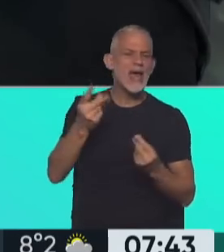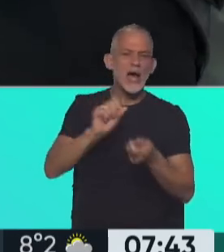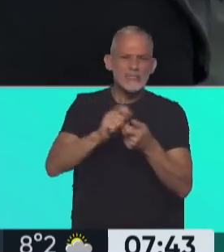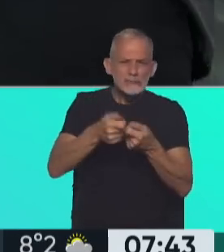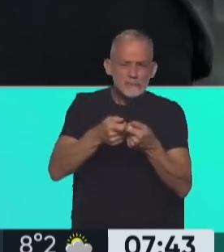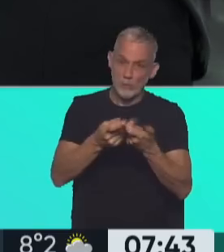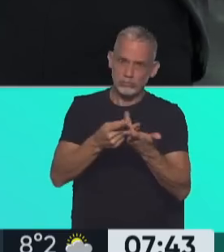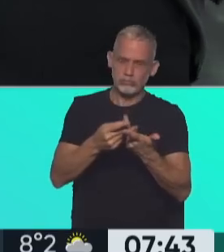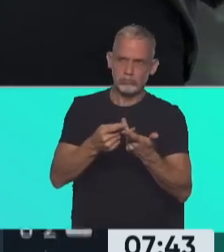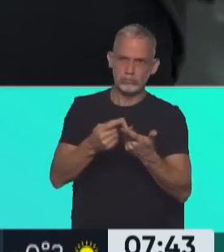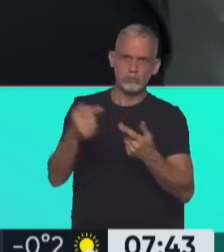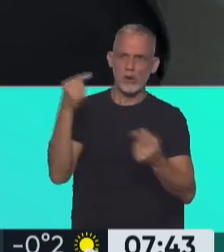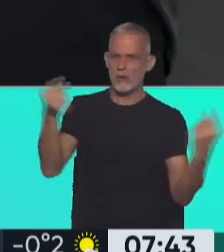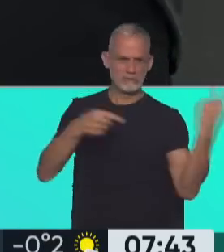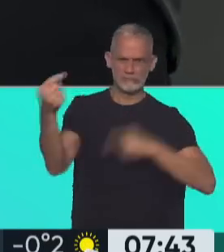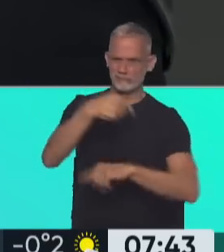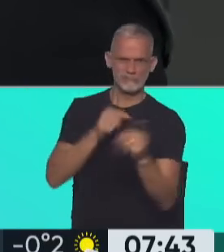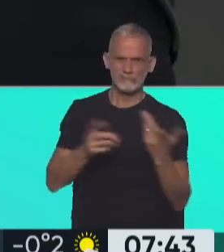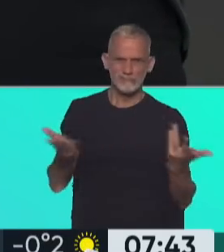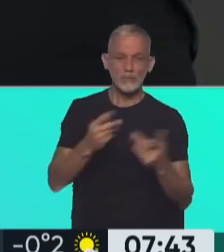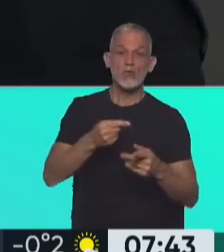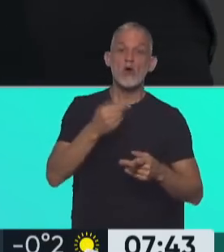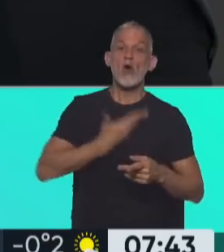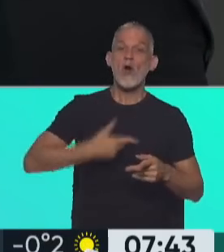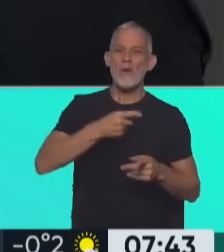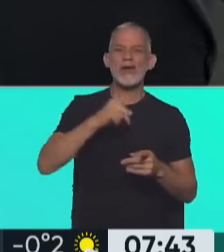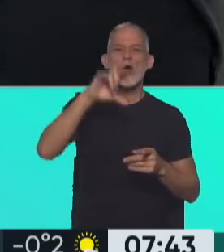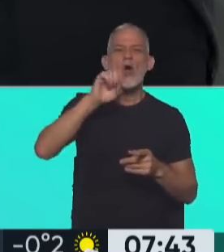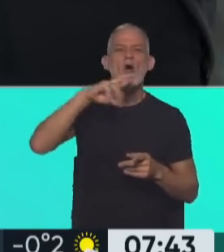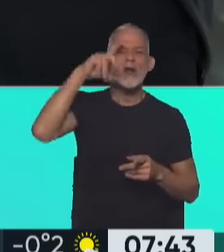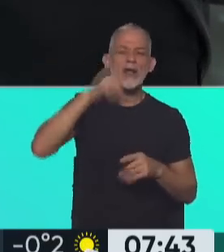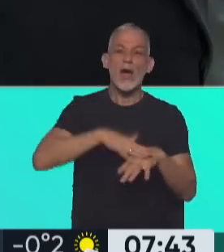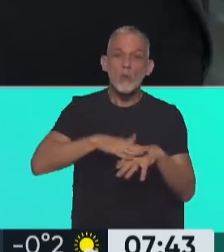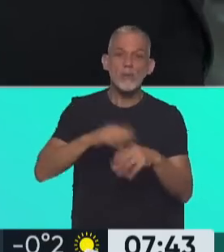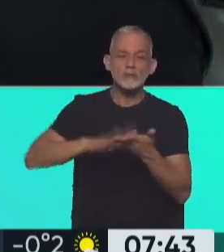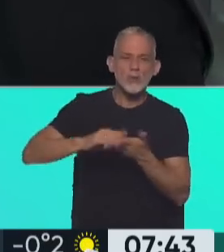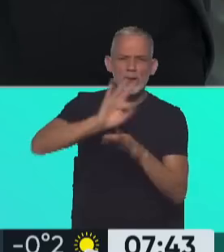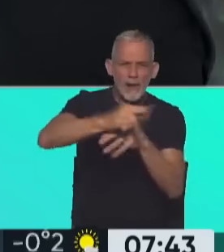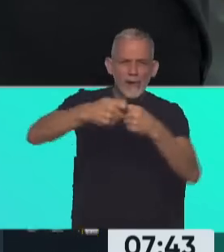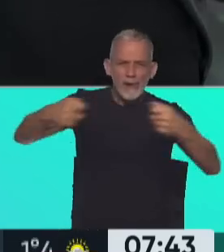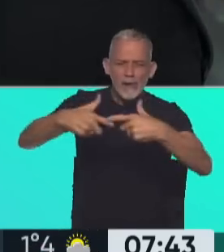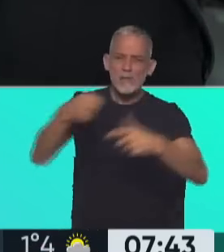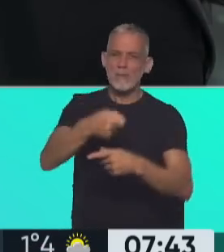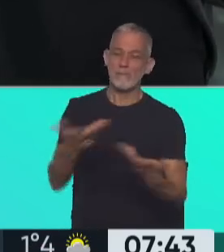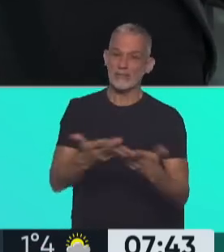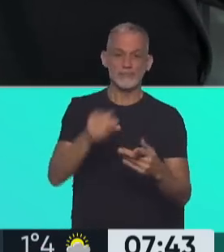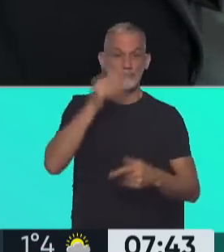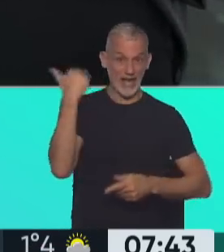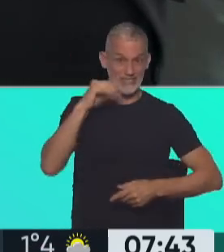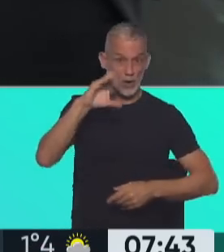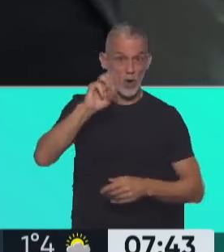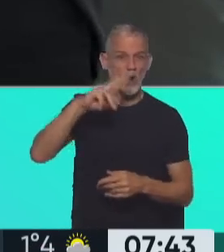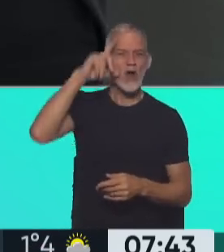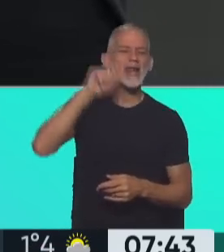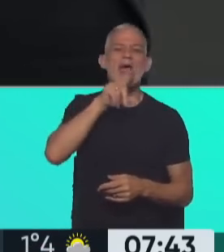muchas acusaciones que se hacían sobre precisamente su gobierno en la responsabilidad del aumento del delito. Correa publicó ayer en su